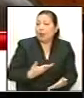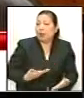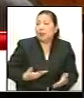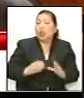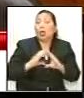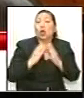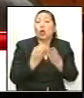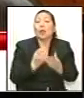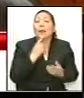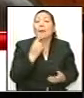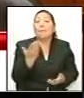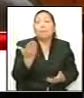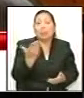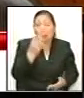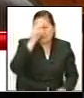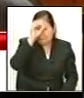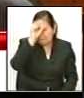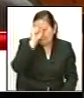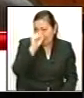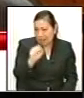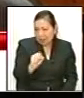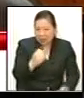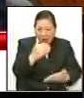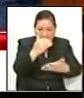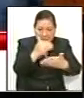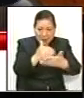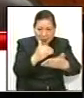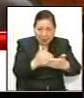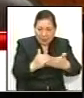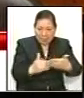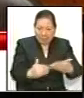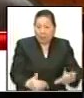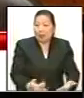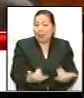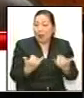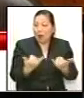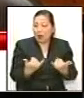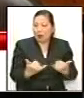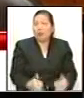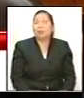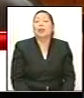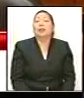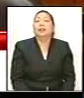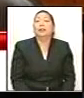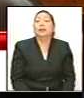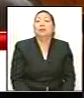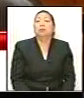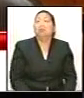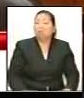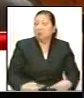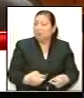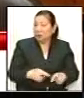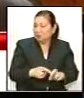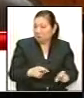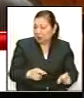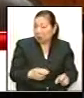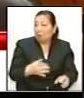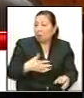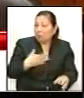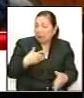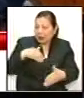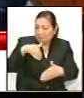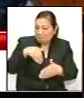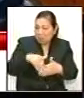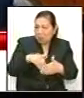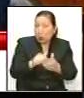Congreso requiera a la Cancillería la agenda y hoy mismo, en el transcurso del debate del Pleno, se pueda